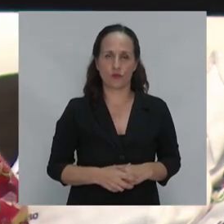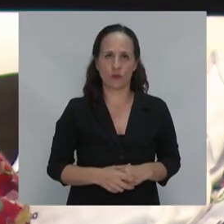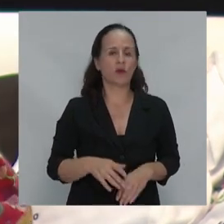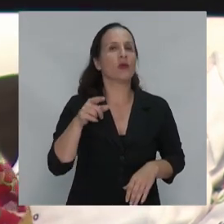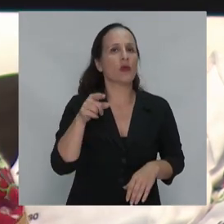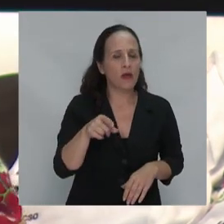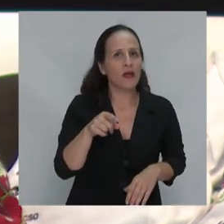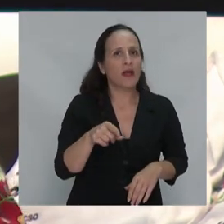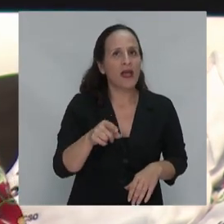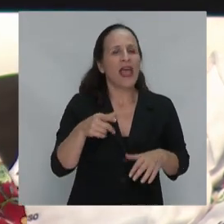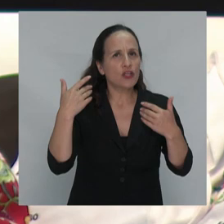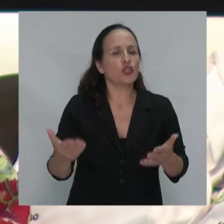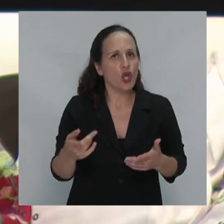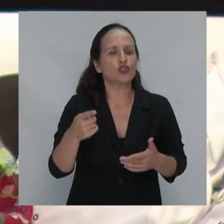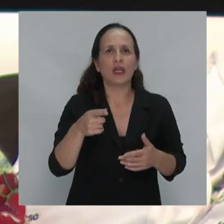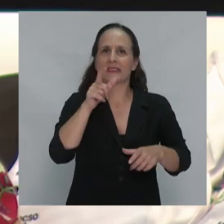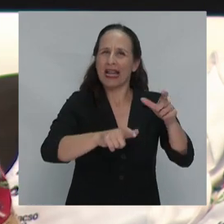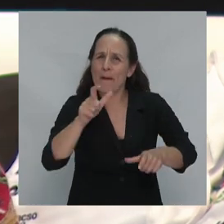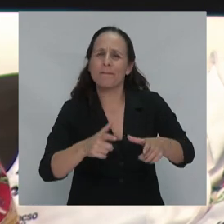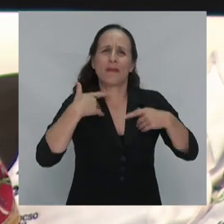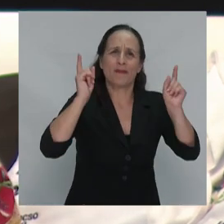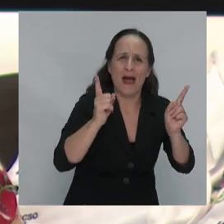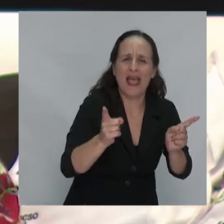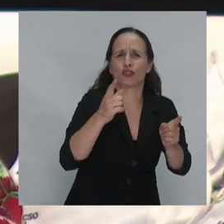Es entonces que la comunidad educativa